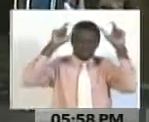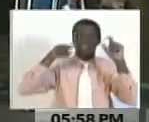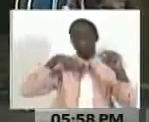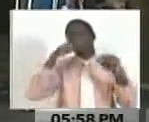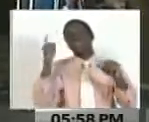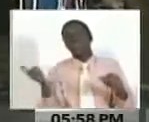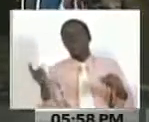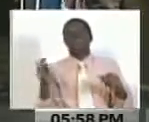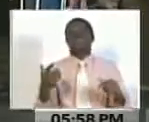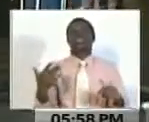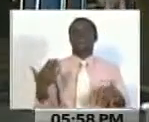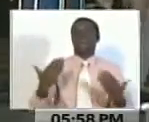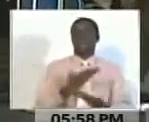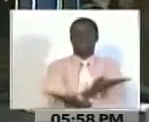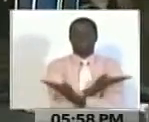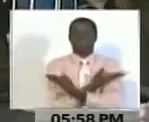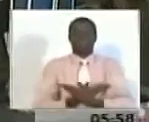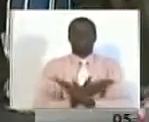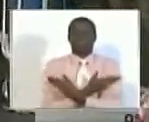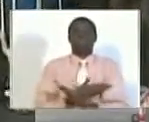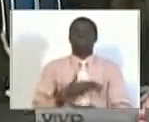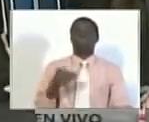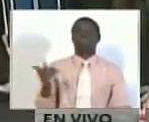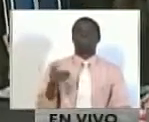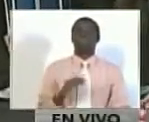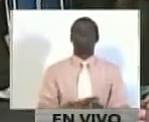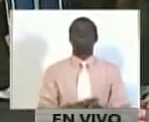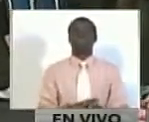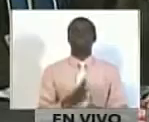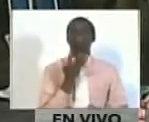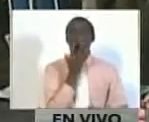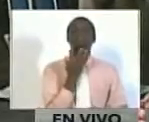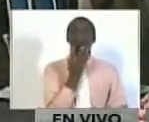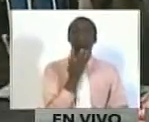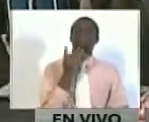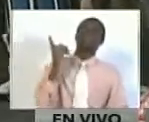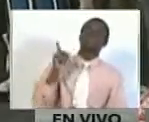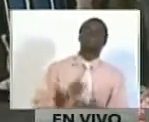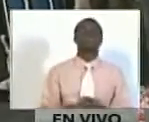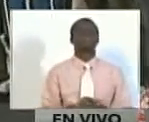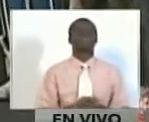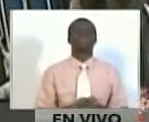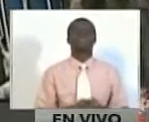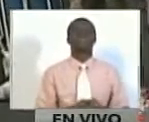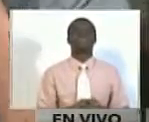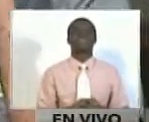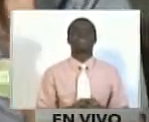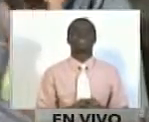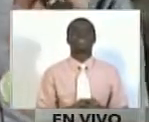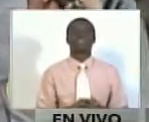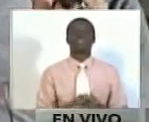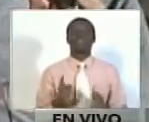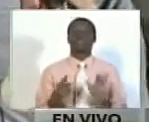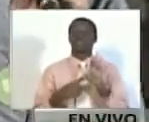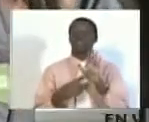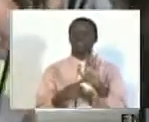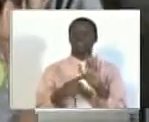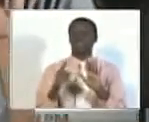cerca. A ver, a ver. Ajá, ahí está. Un pedacito. Nada más le voy a enseñar, un